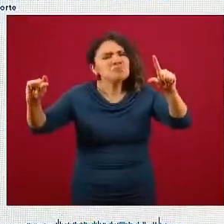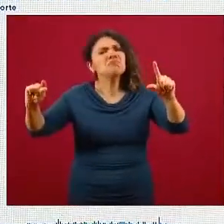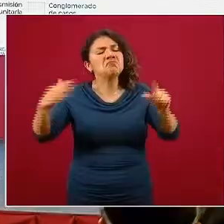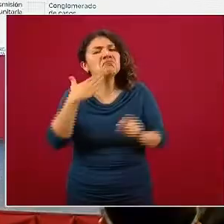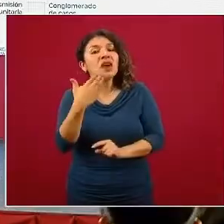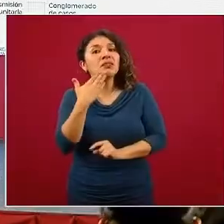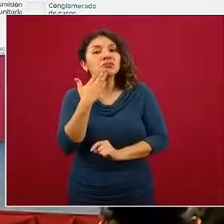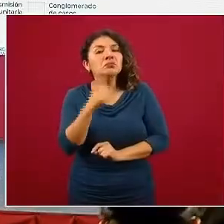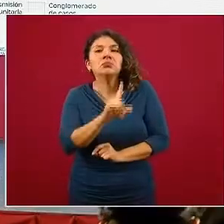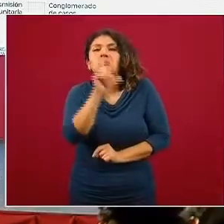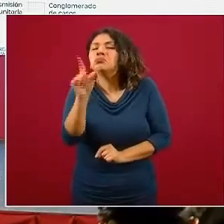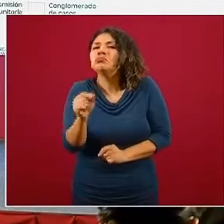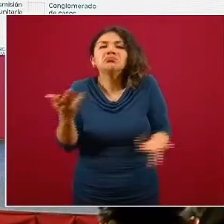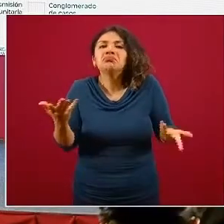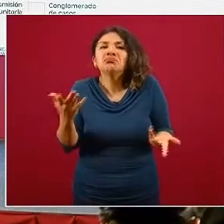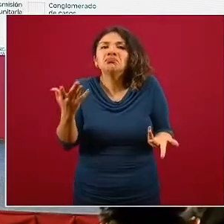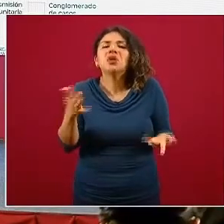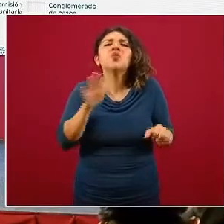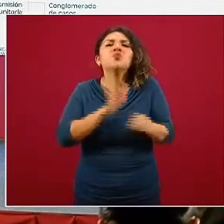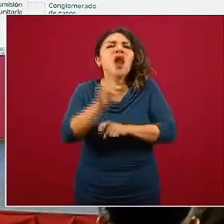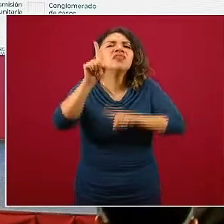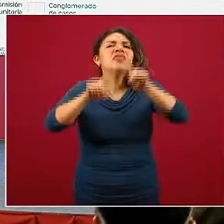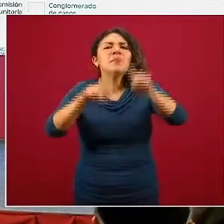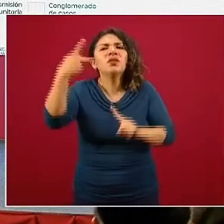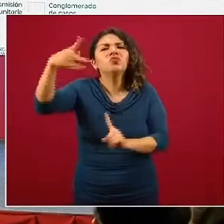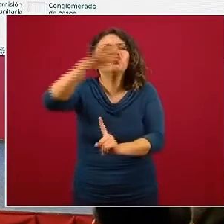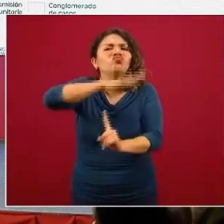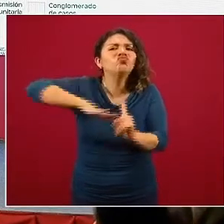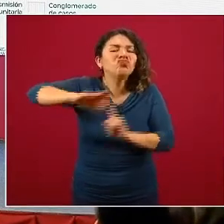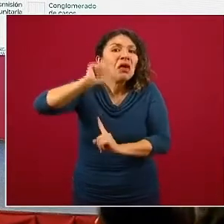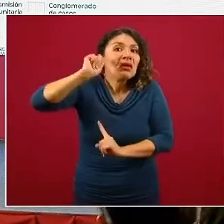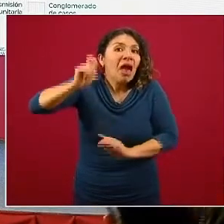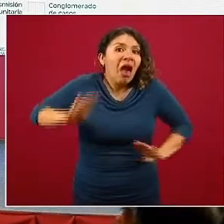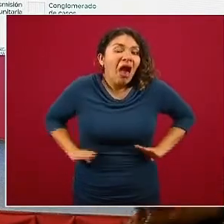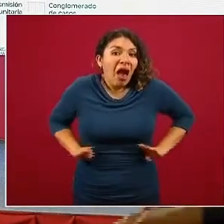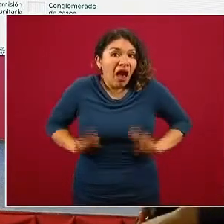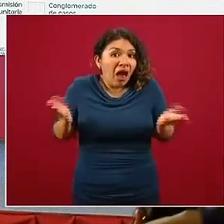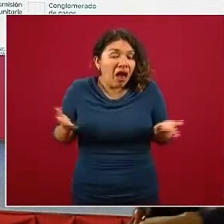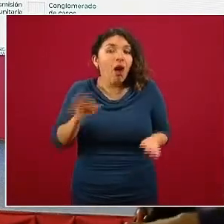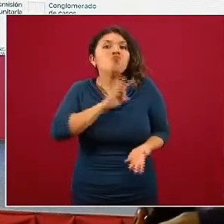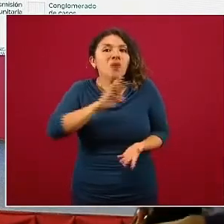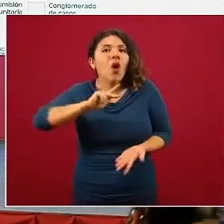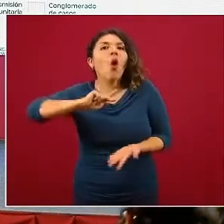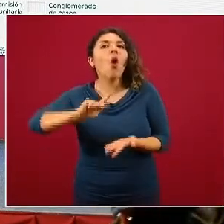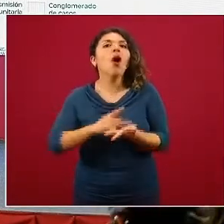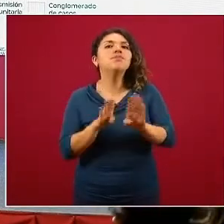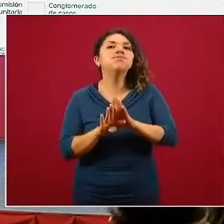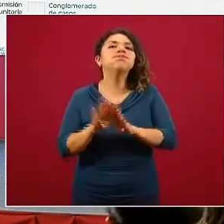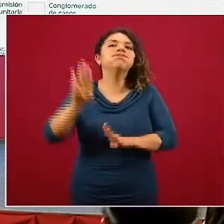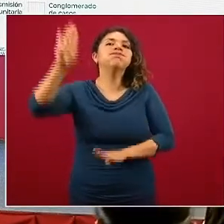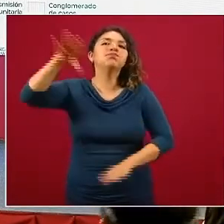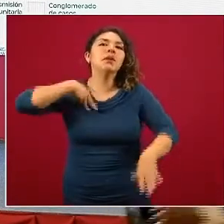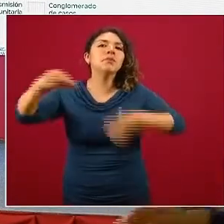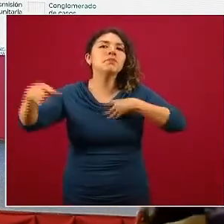y que dependiendo de la situación que se esté presentando en dicho país, puede volverse a